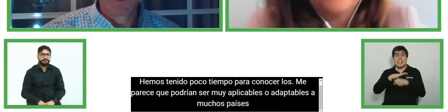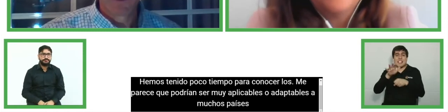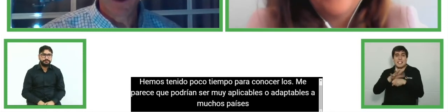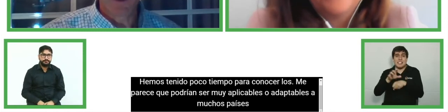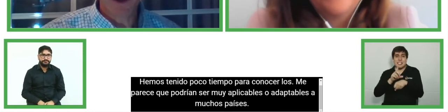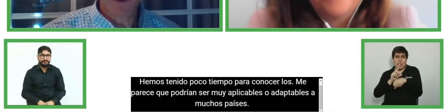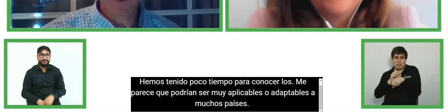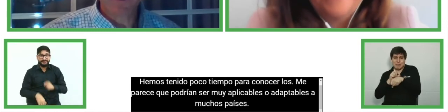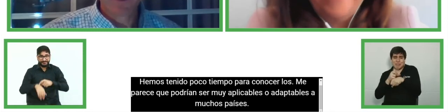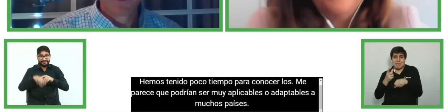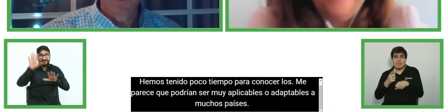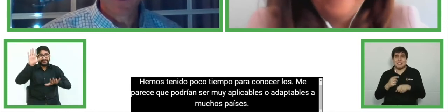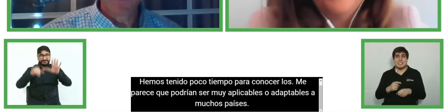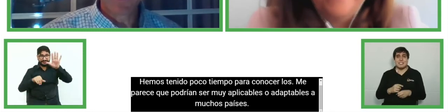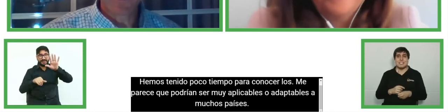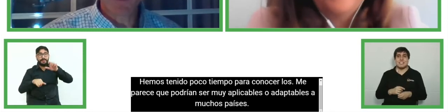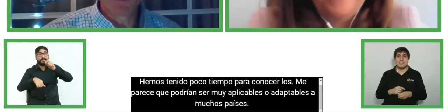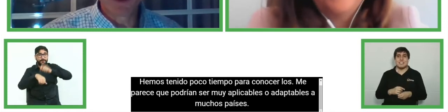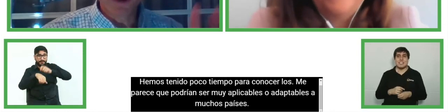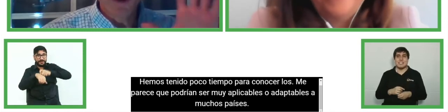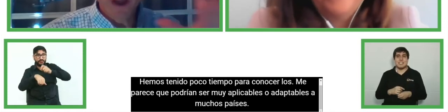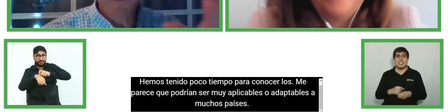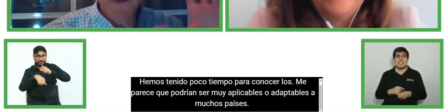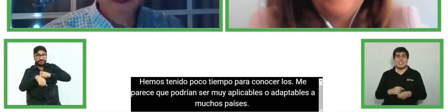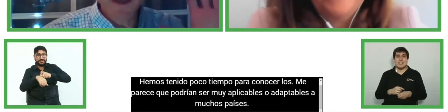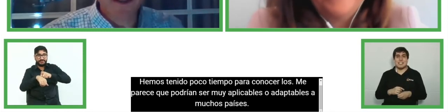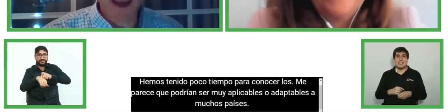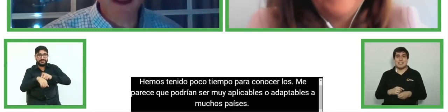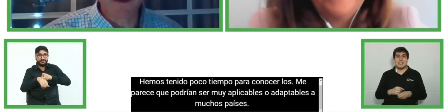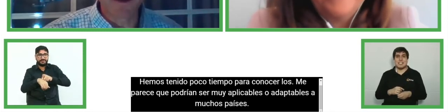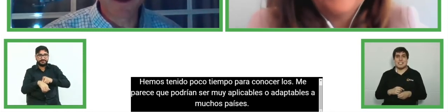mejor, Carola, ¿crees? 15 segundos,